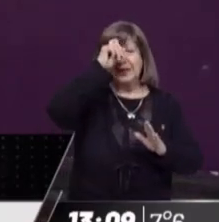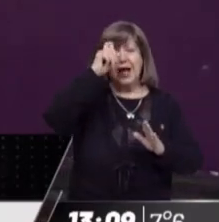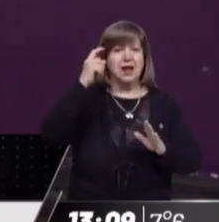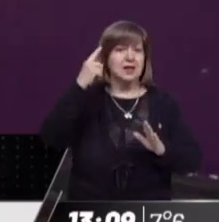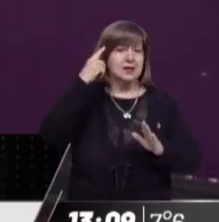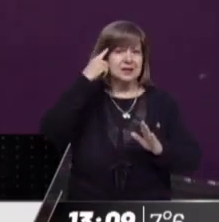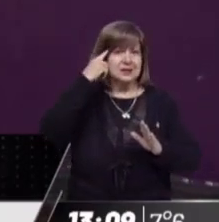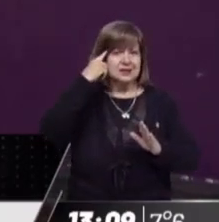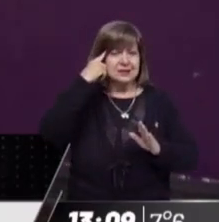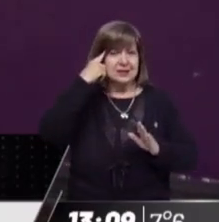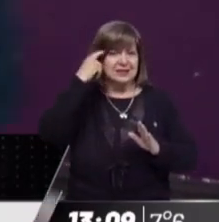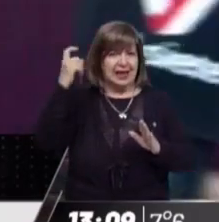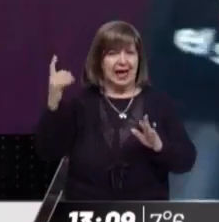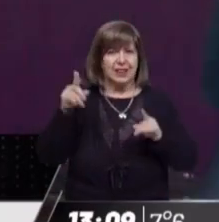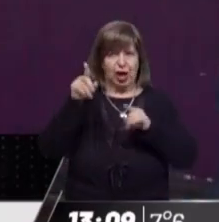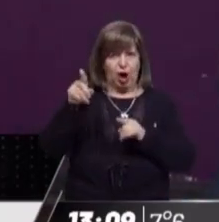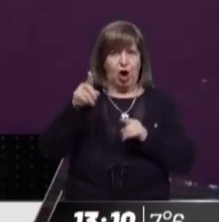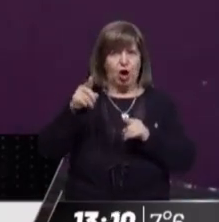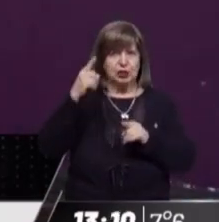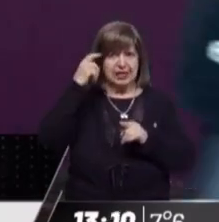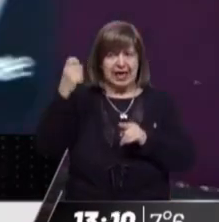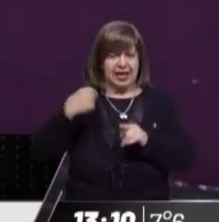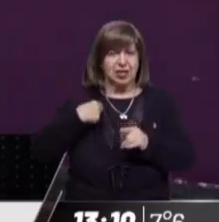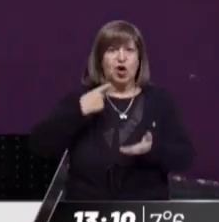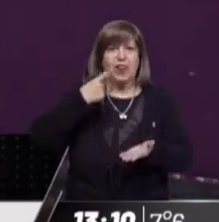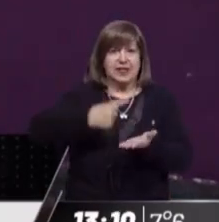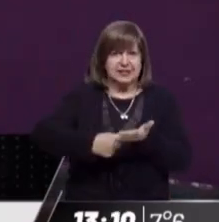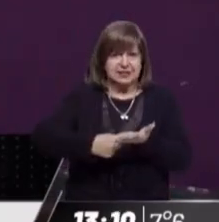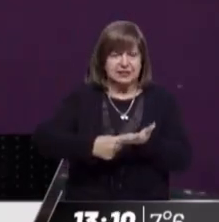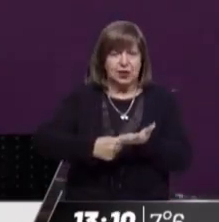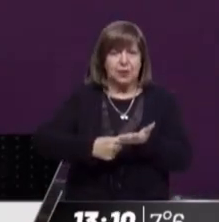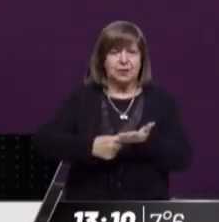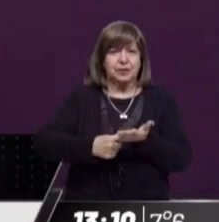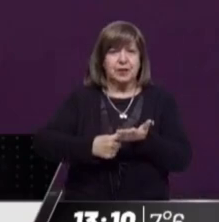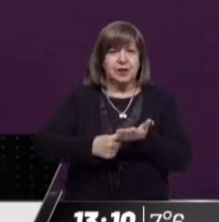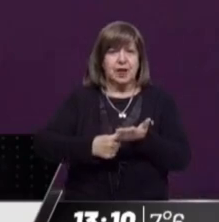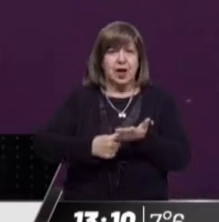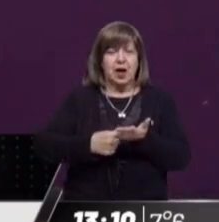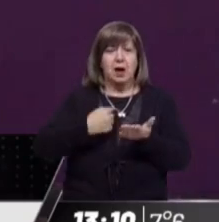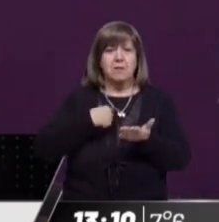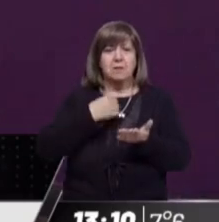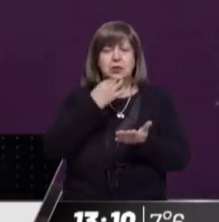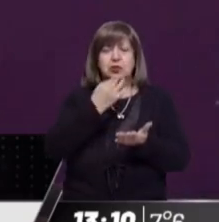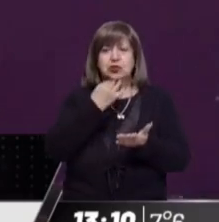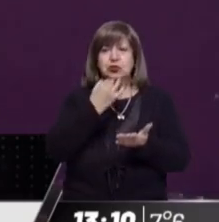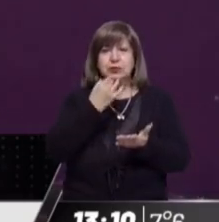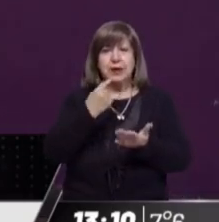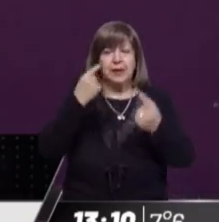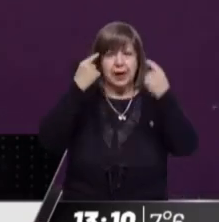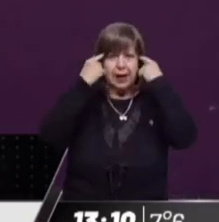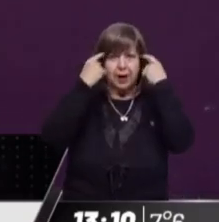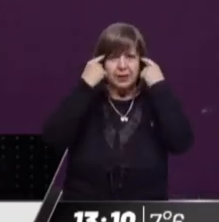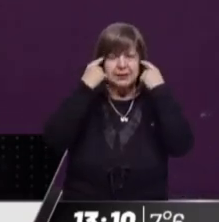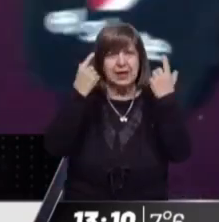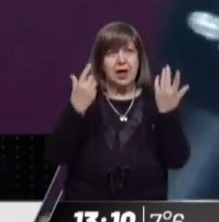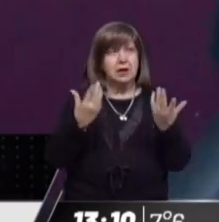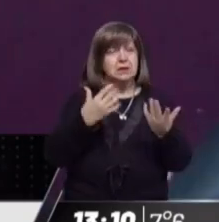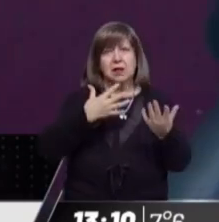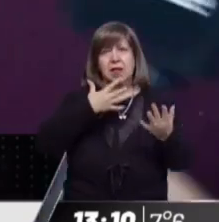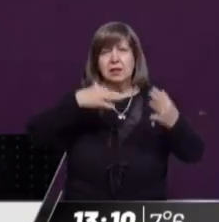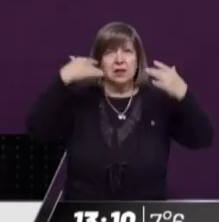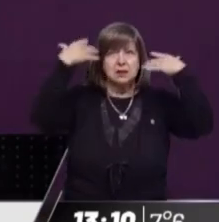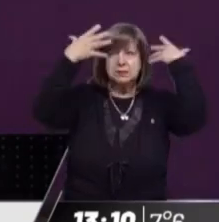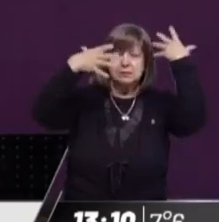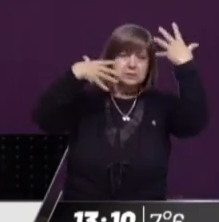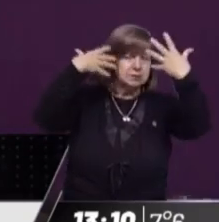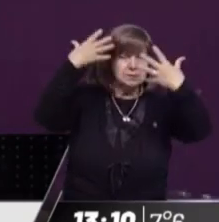doctora Laura Müller Pero por qué tomaste vos esa decisión porque no distinguía lo que era blanco de negro de tantas